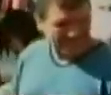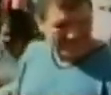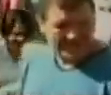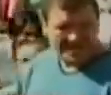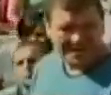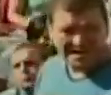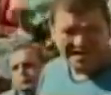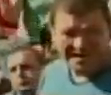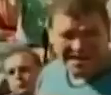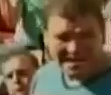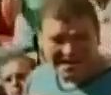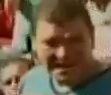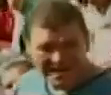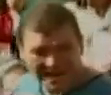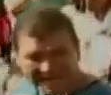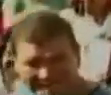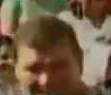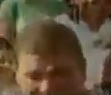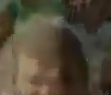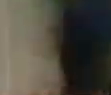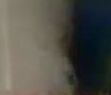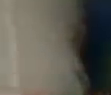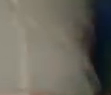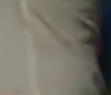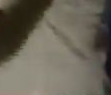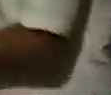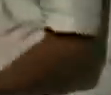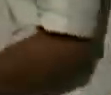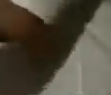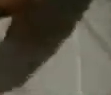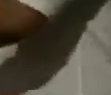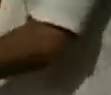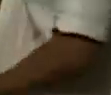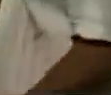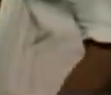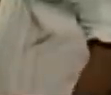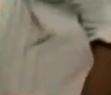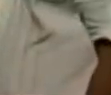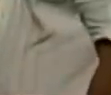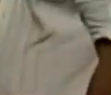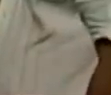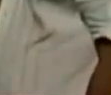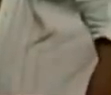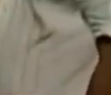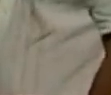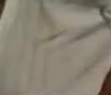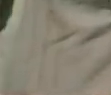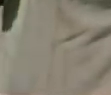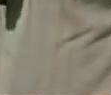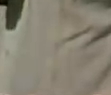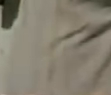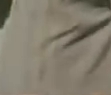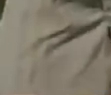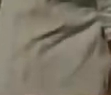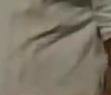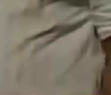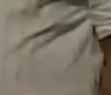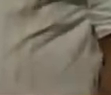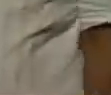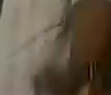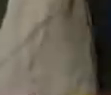oigan, ¿saben lo difícil, papá? Ya va, papá, lo que estamos haciendo. Y tenemos que